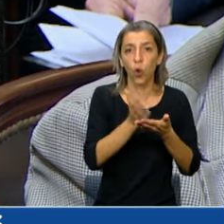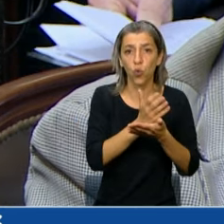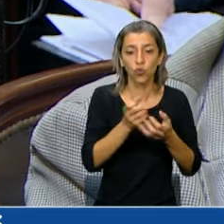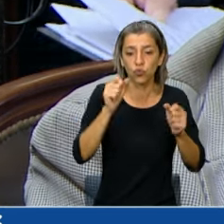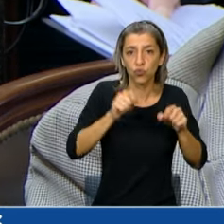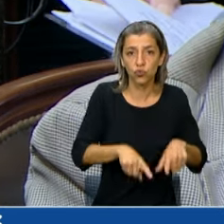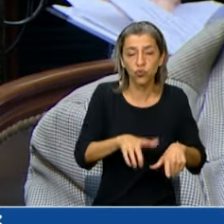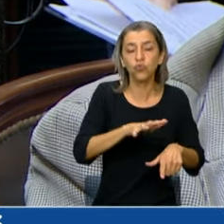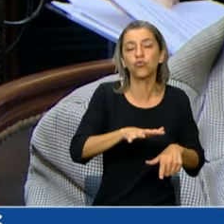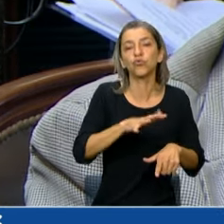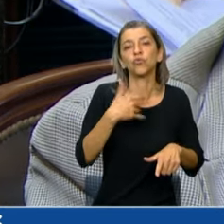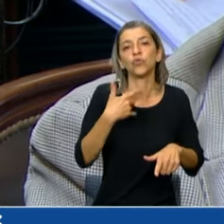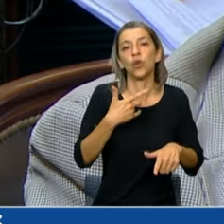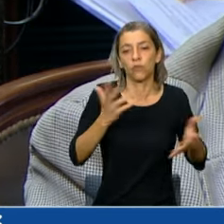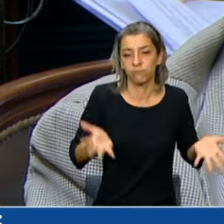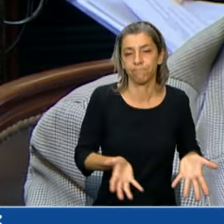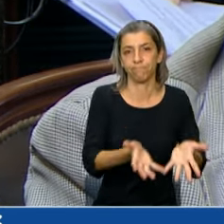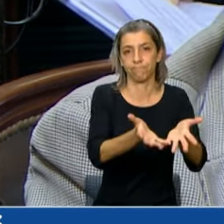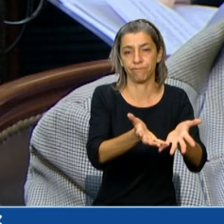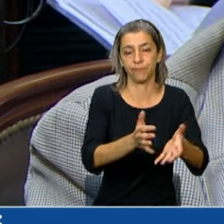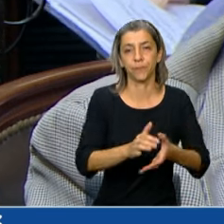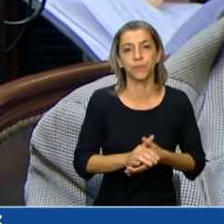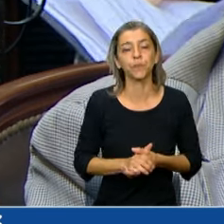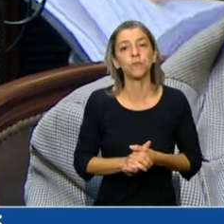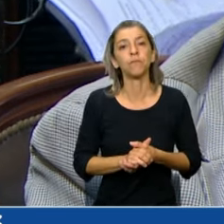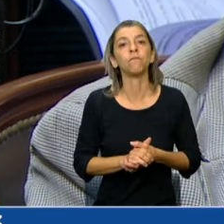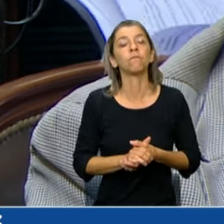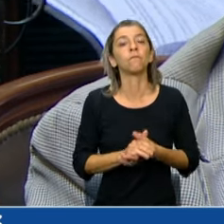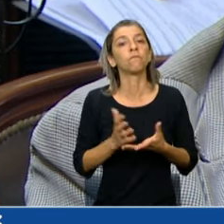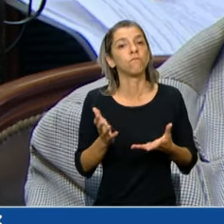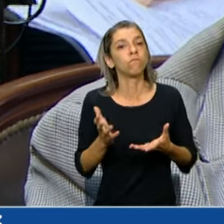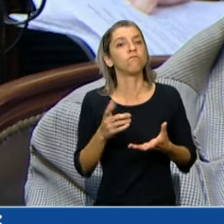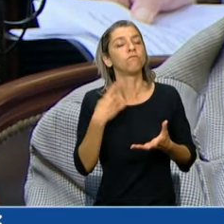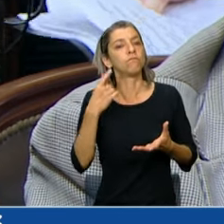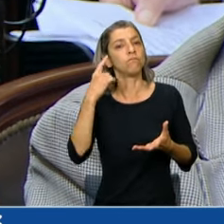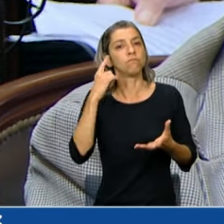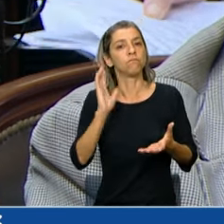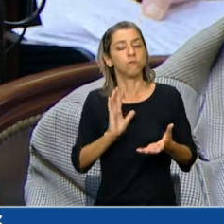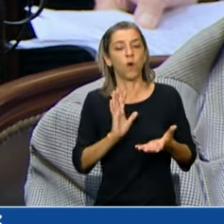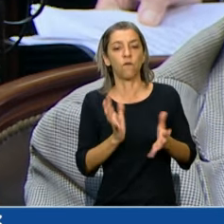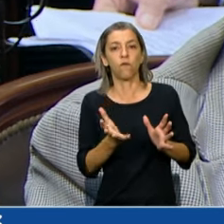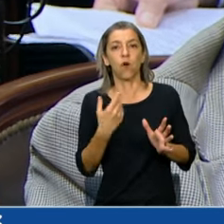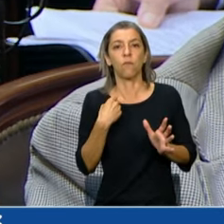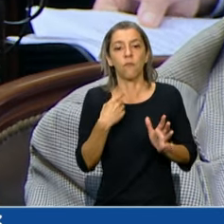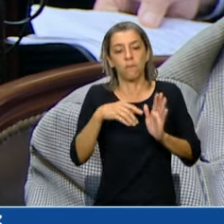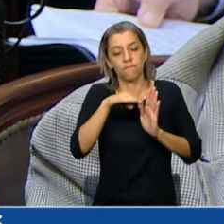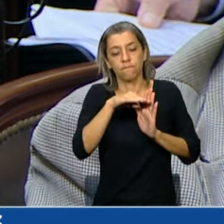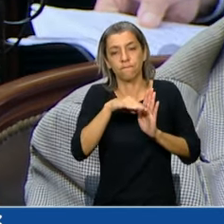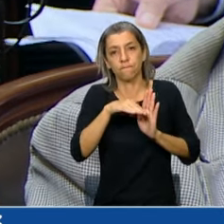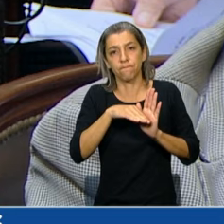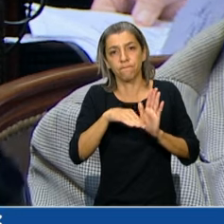valor local en el calzado poniendo un mecanismo de contenido mínimo